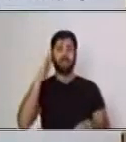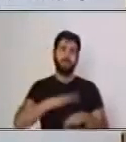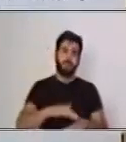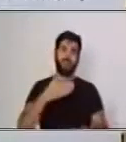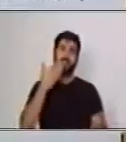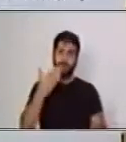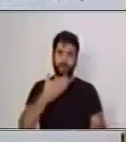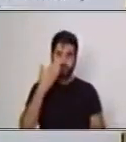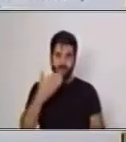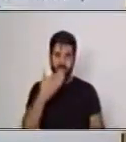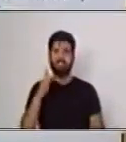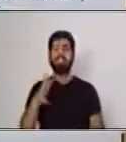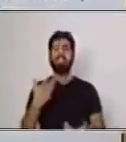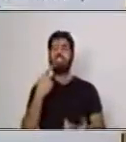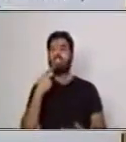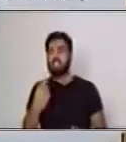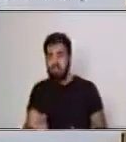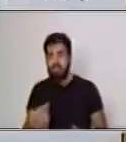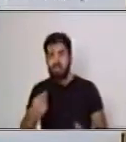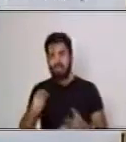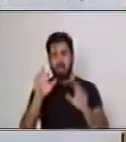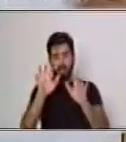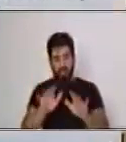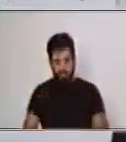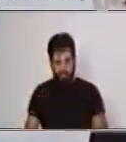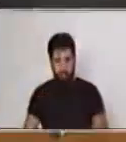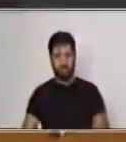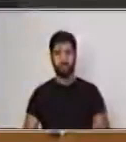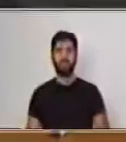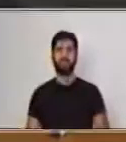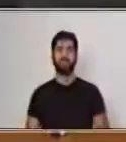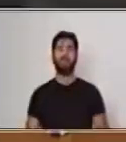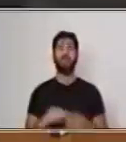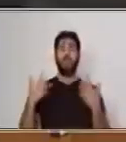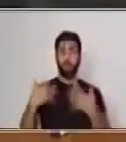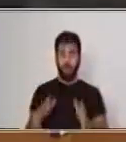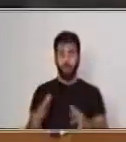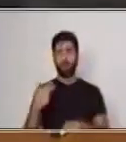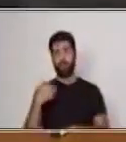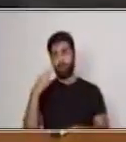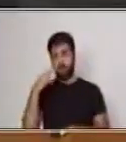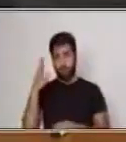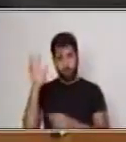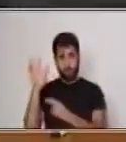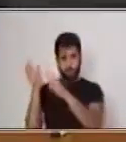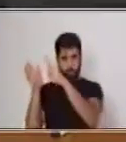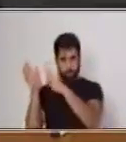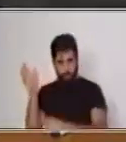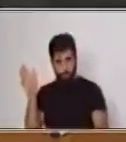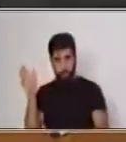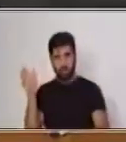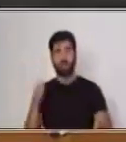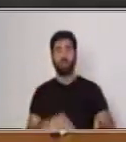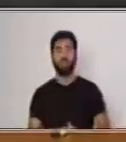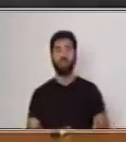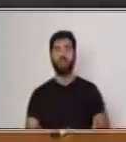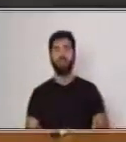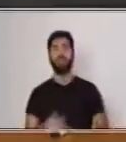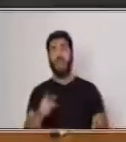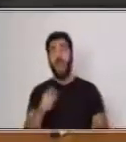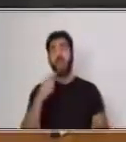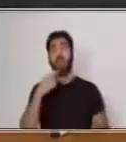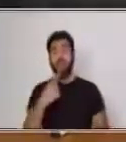facilidad lo que nos está diciendo el autor. Entonces observamos, la idea principal se entiende por